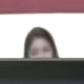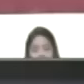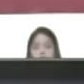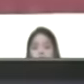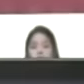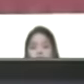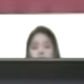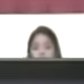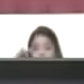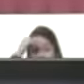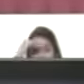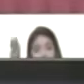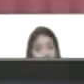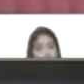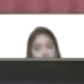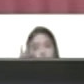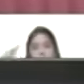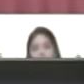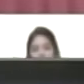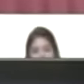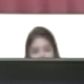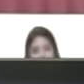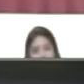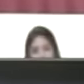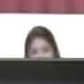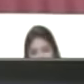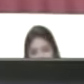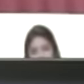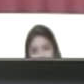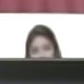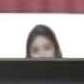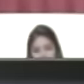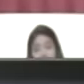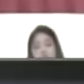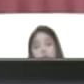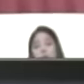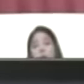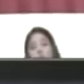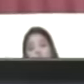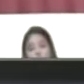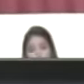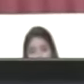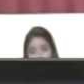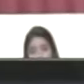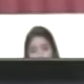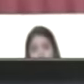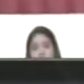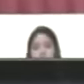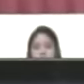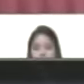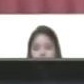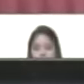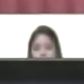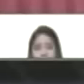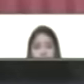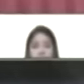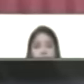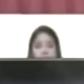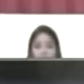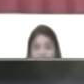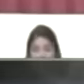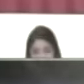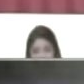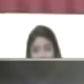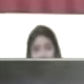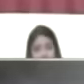la atención a la familia de los privados de libertad. Está el licenciado Wilmer Apóstol, quien es el director de régimen